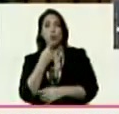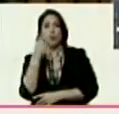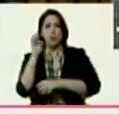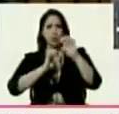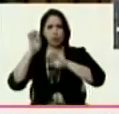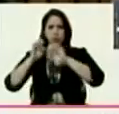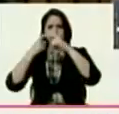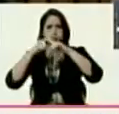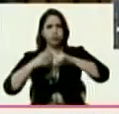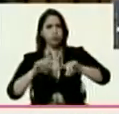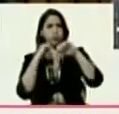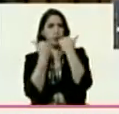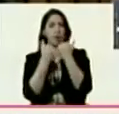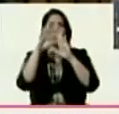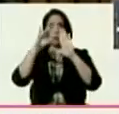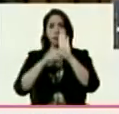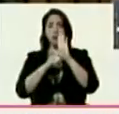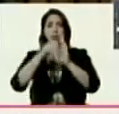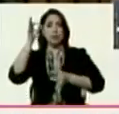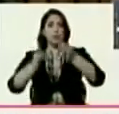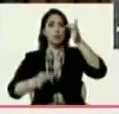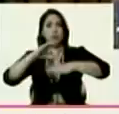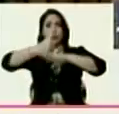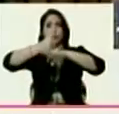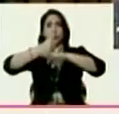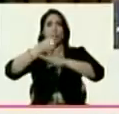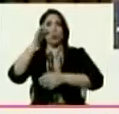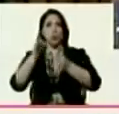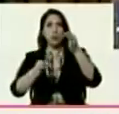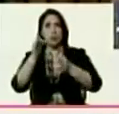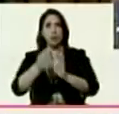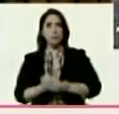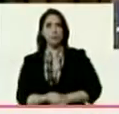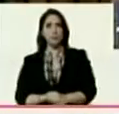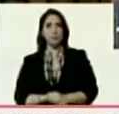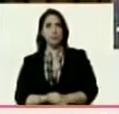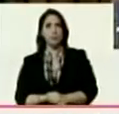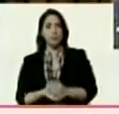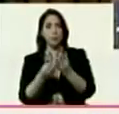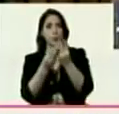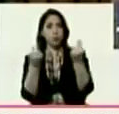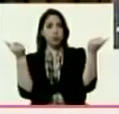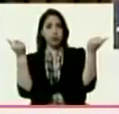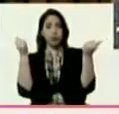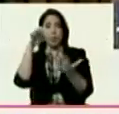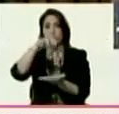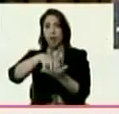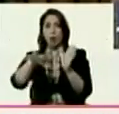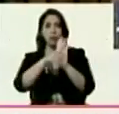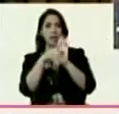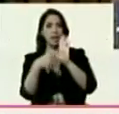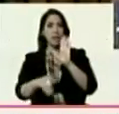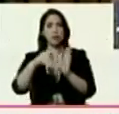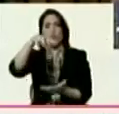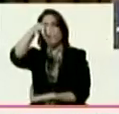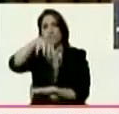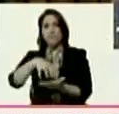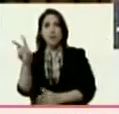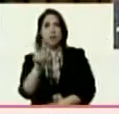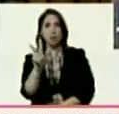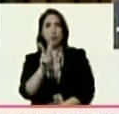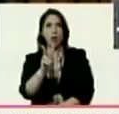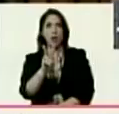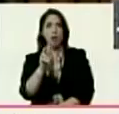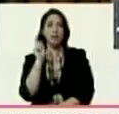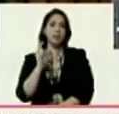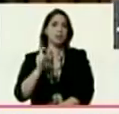Sala Constitucional del Tribunal Supremo de Justicia, conllevaría la disolución del Estado de Derecho en Venezuela, y es